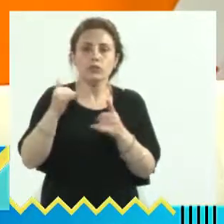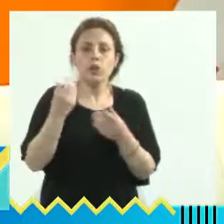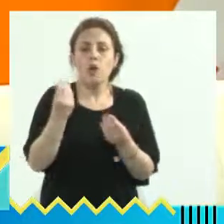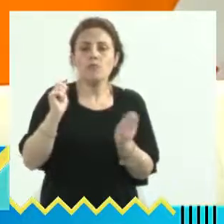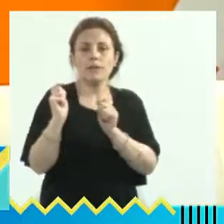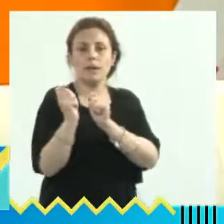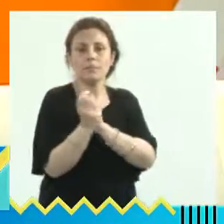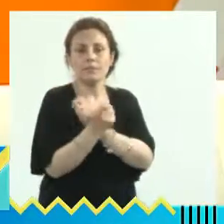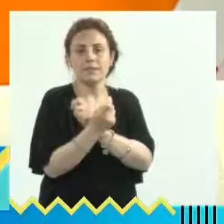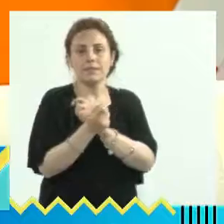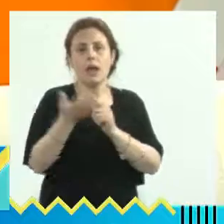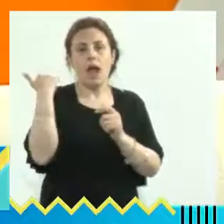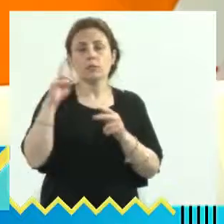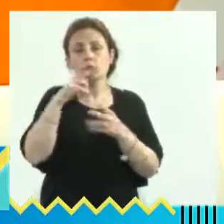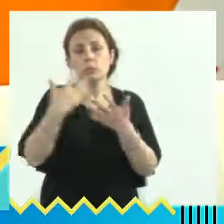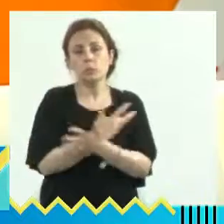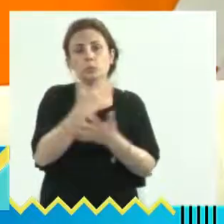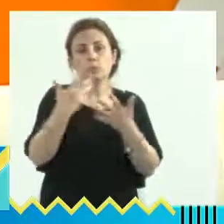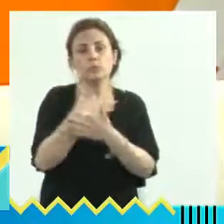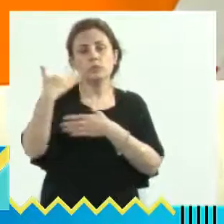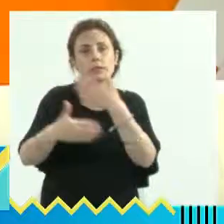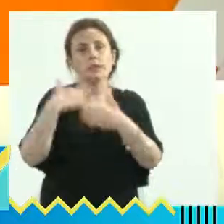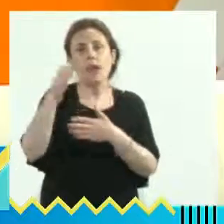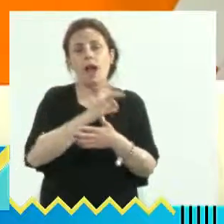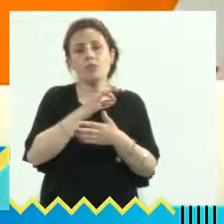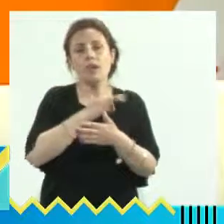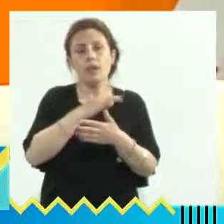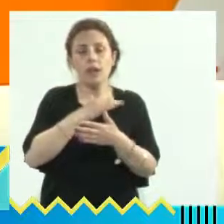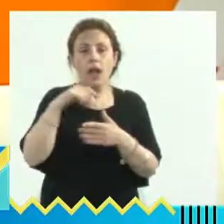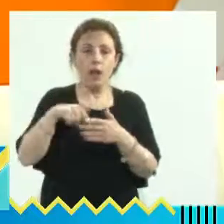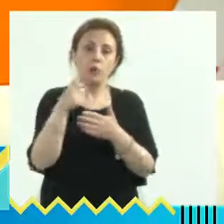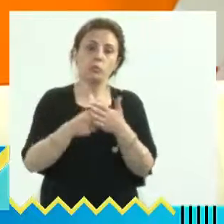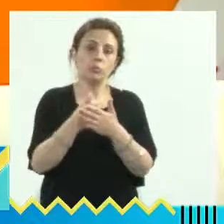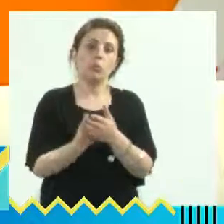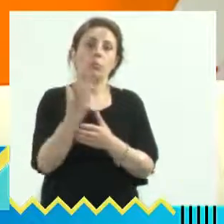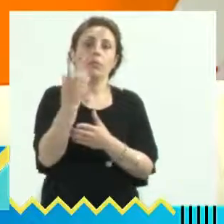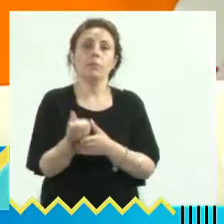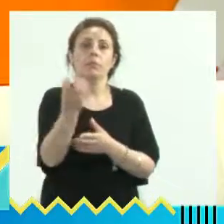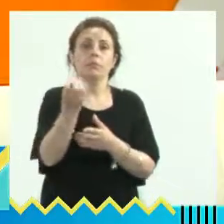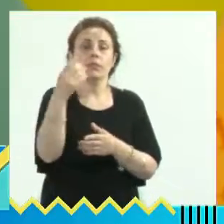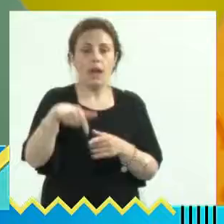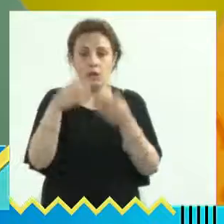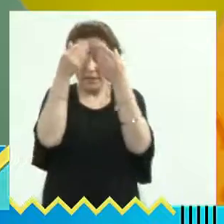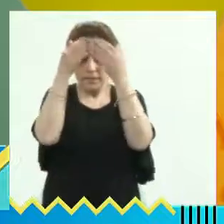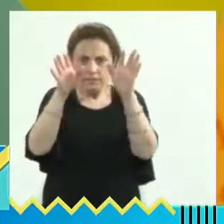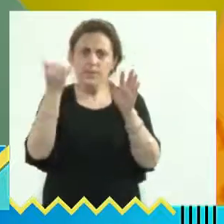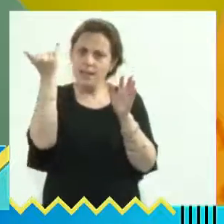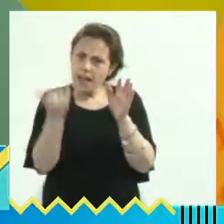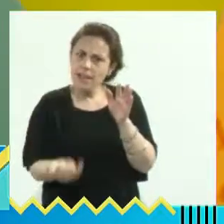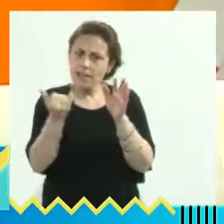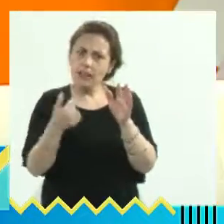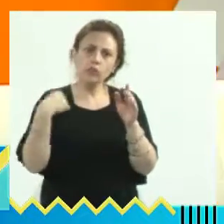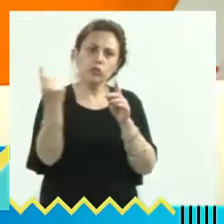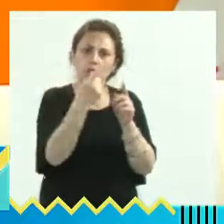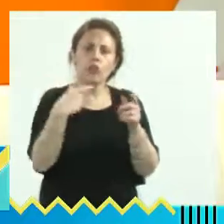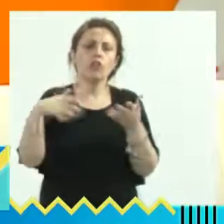cómo tuvieron y lo que tuvieron que pasar esas mujeres. Y me parece, y sigo insistiendo, en que el desafío está, que como sociedad,